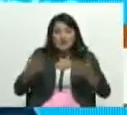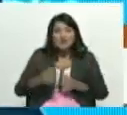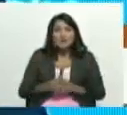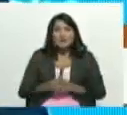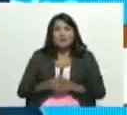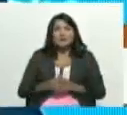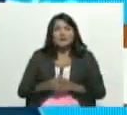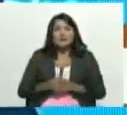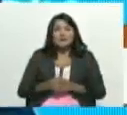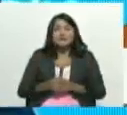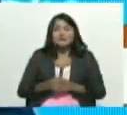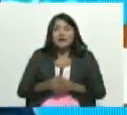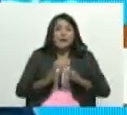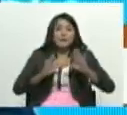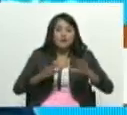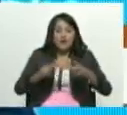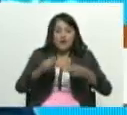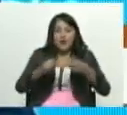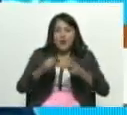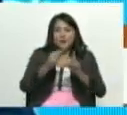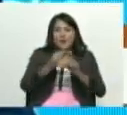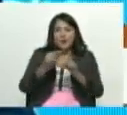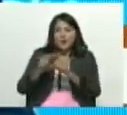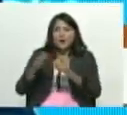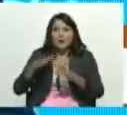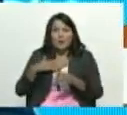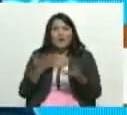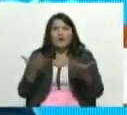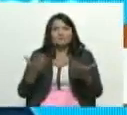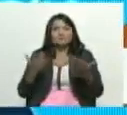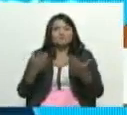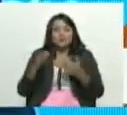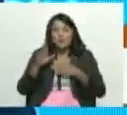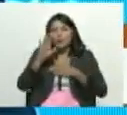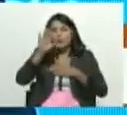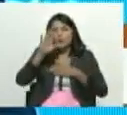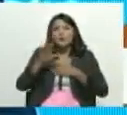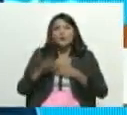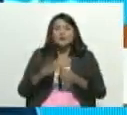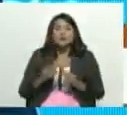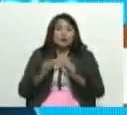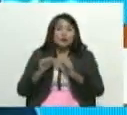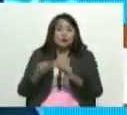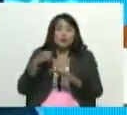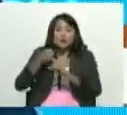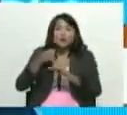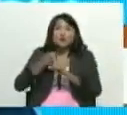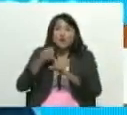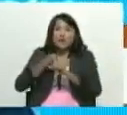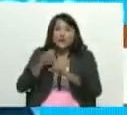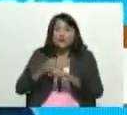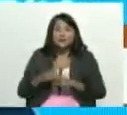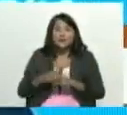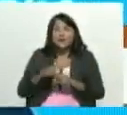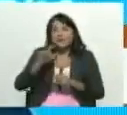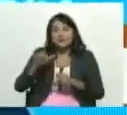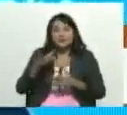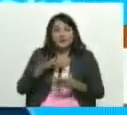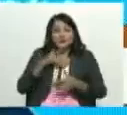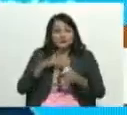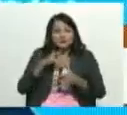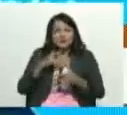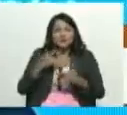mitos depender la posibilidad de trascender en el tiempo nos toca una gran batalla entonces quedar la batalla por la sensibilidad por